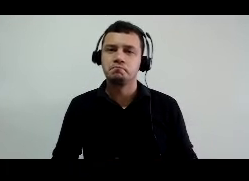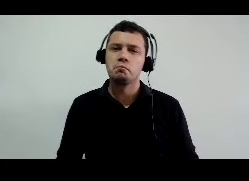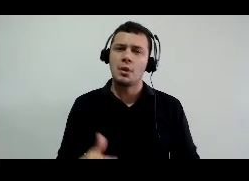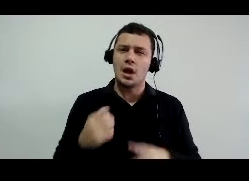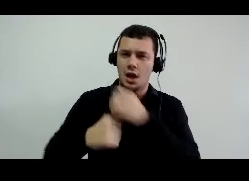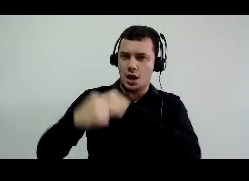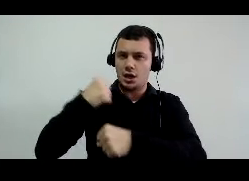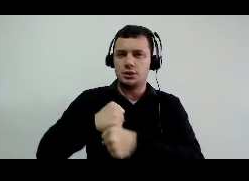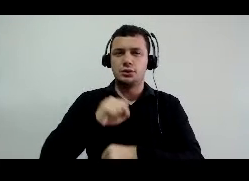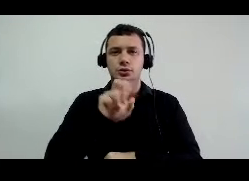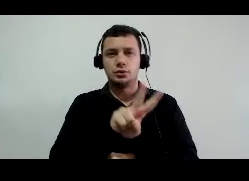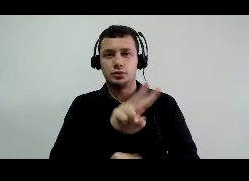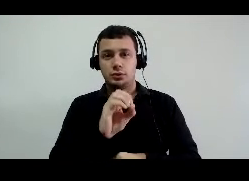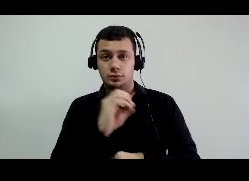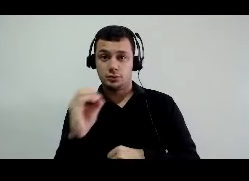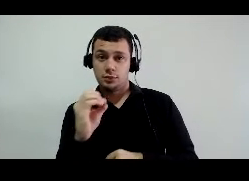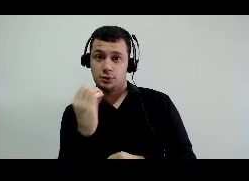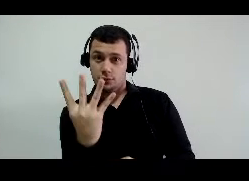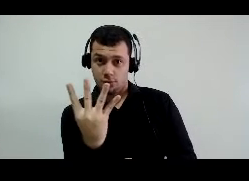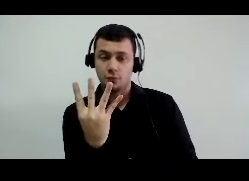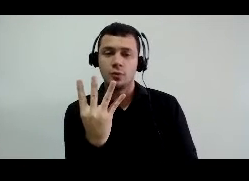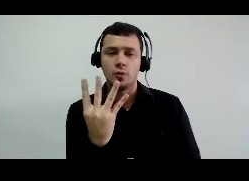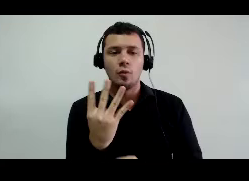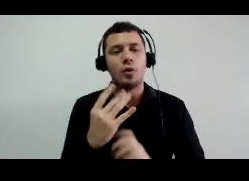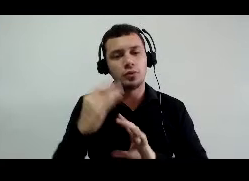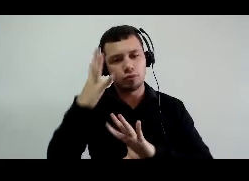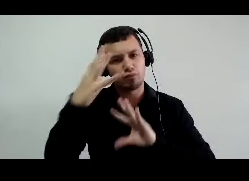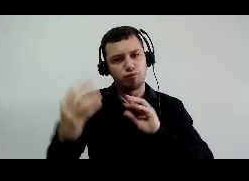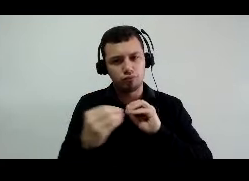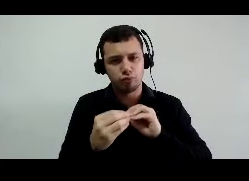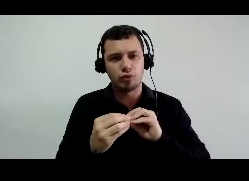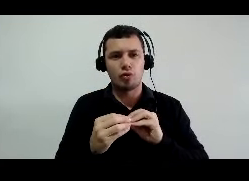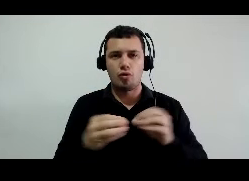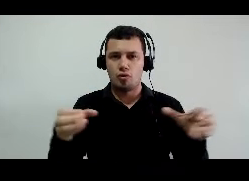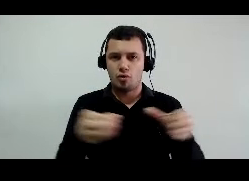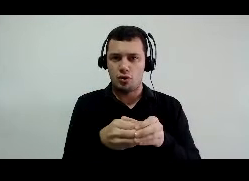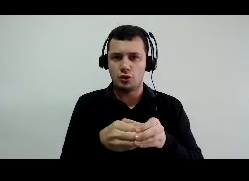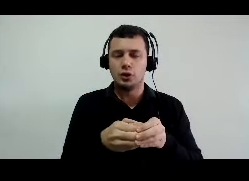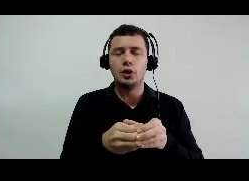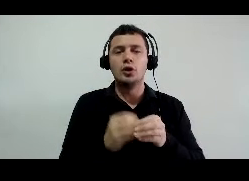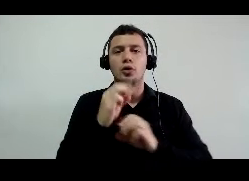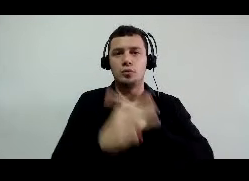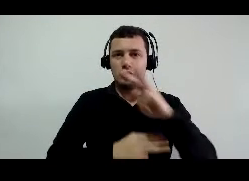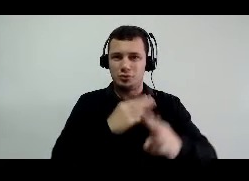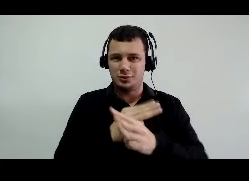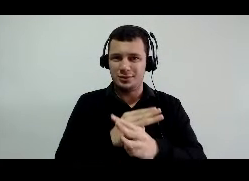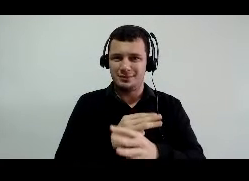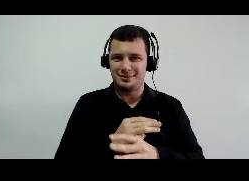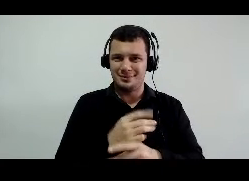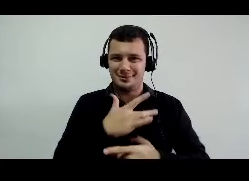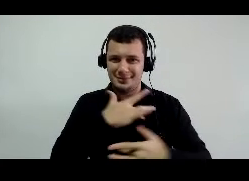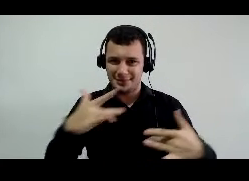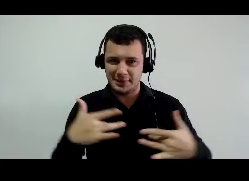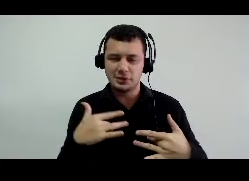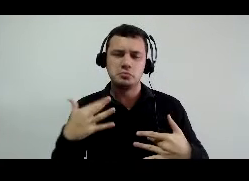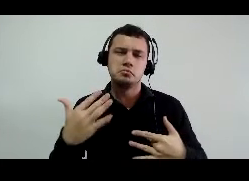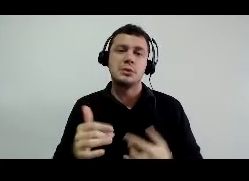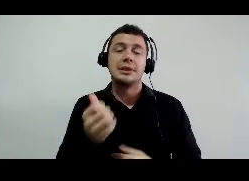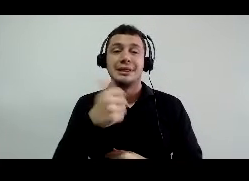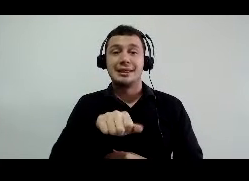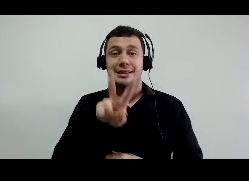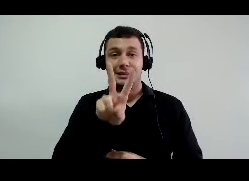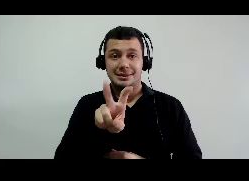Seguridad del Paciente, fue puesta en marcha por el director de la Organización Mundial de las Naciones Unidas. Y así como el 17 de septiembre